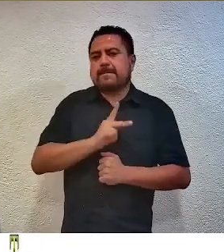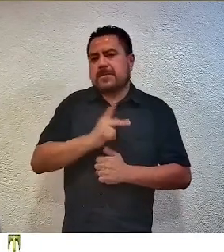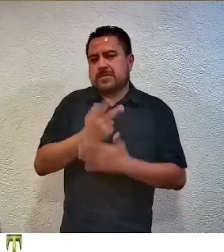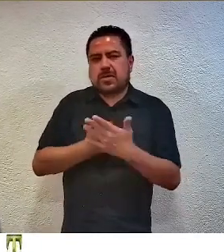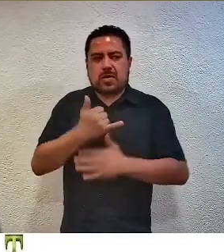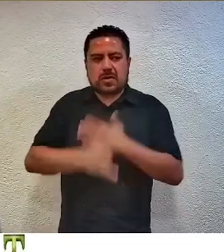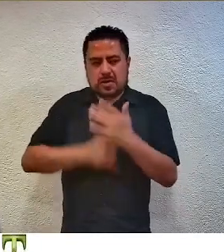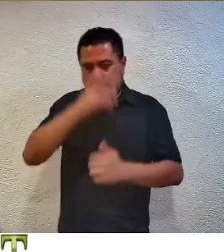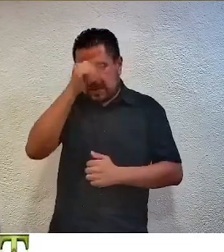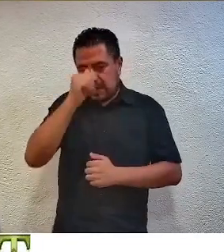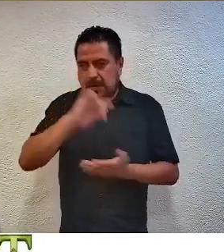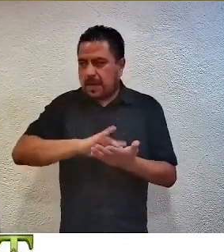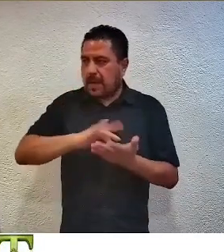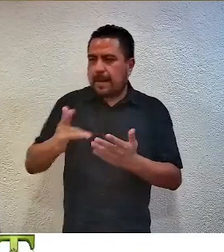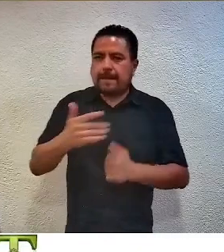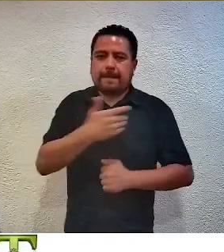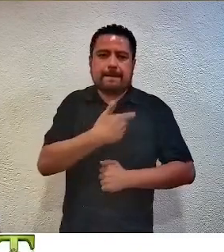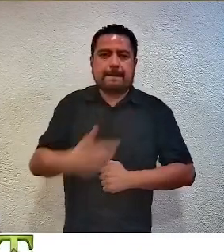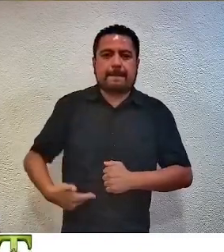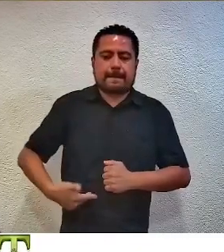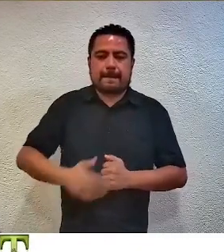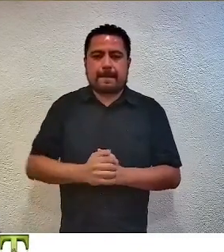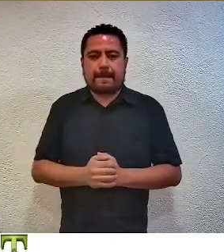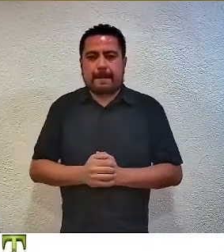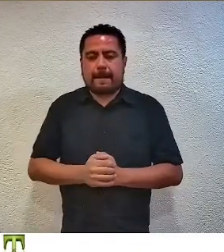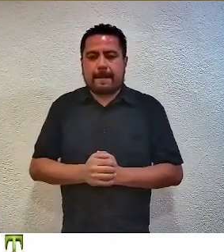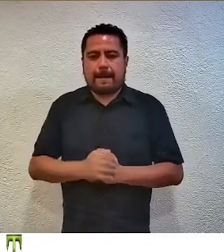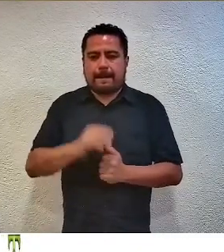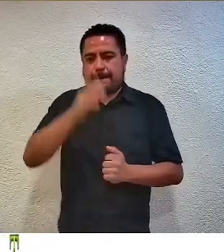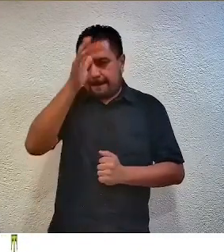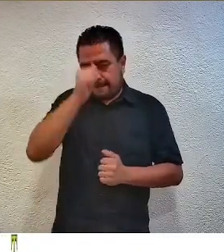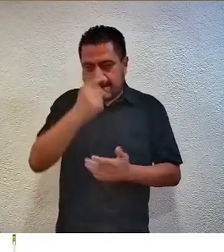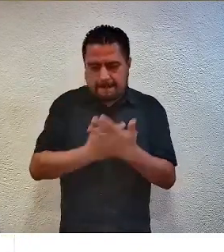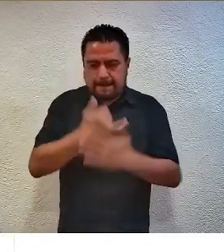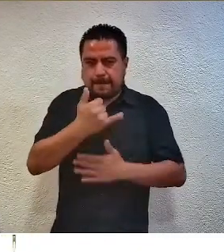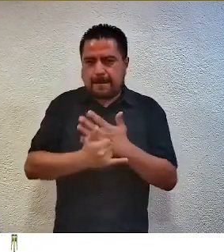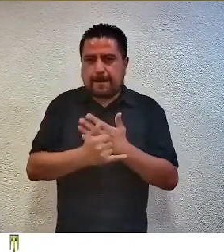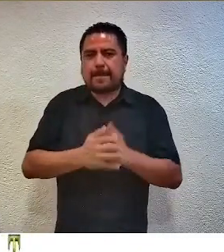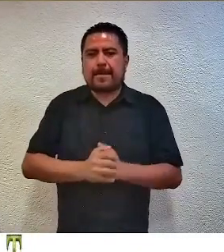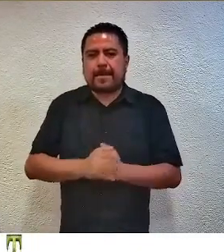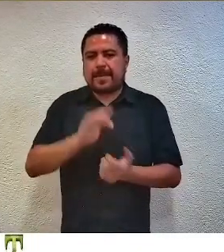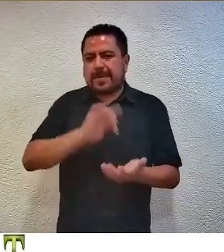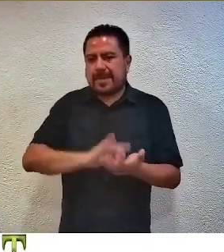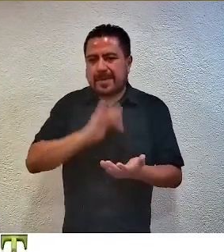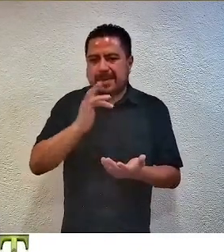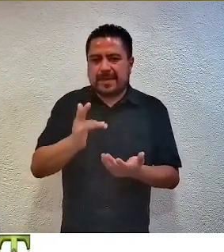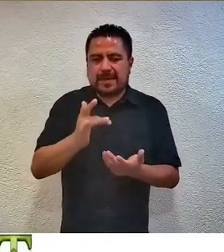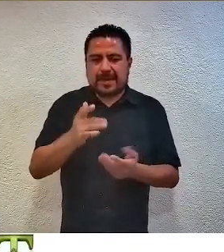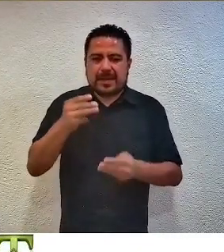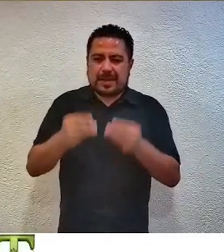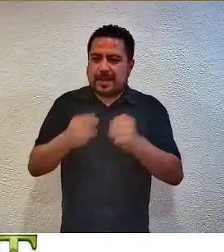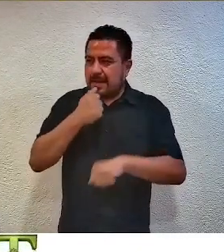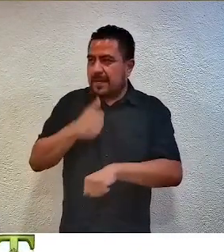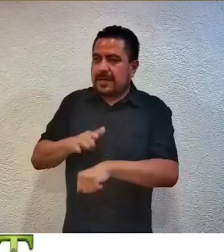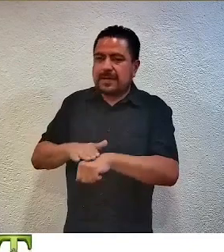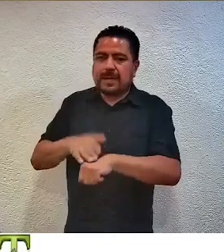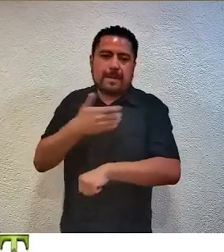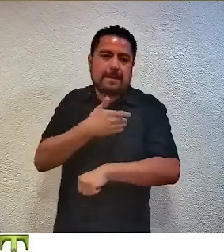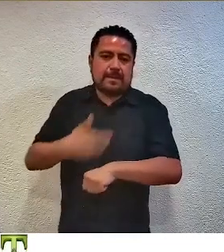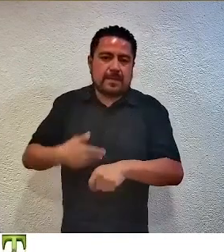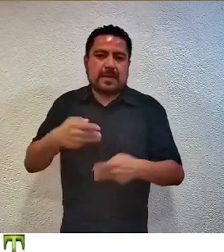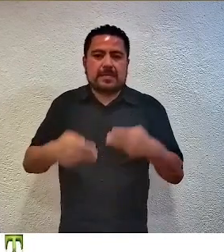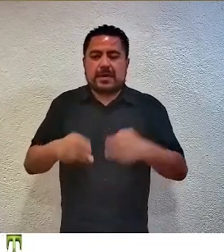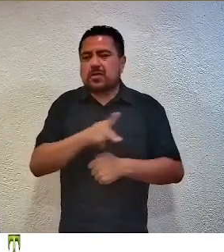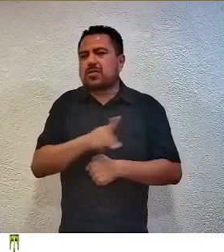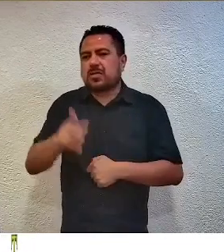proyecto. Gracias, magistrada. Magistrada Evelyn Rodríguez Chinol. A favor del proyecto. Gracias, magistrada. Magistrada presidenta, magistradas, magistrado, el